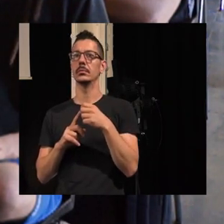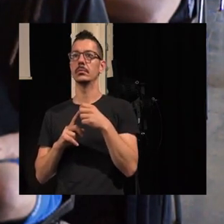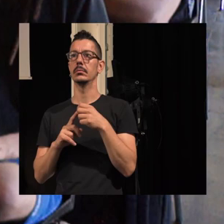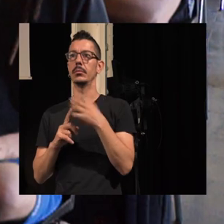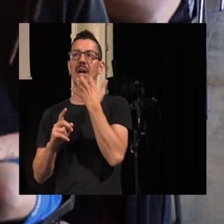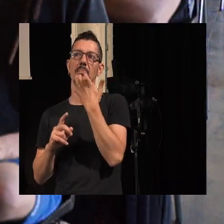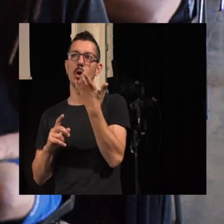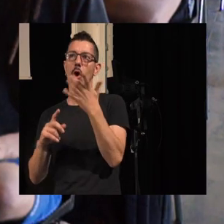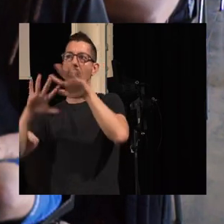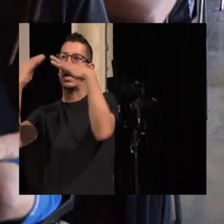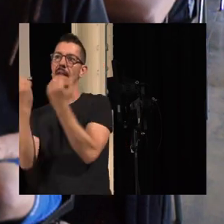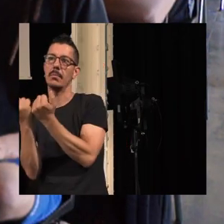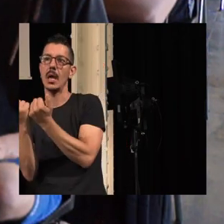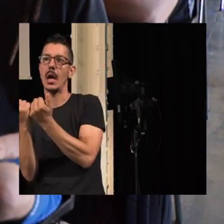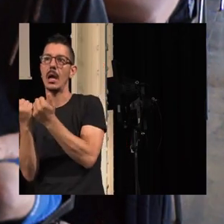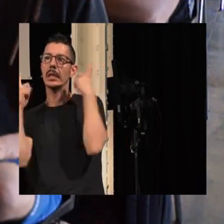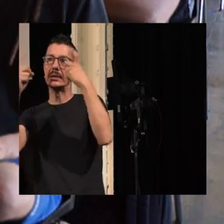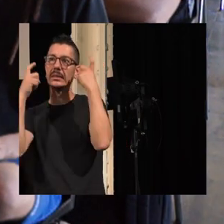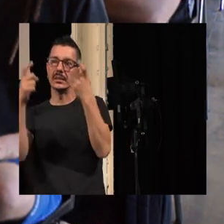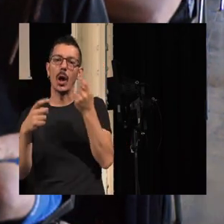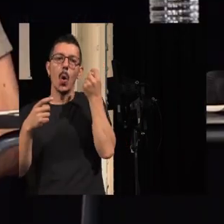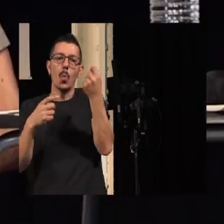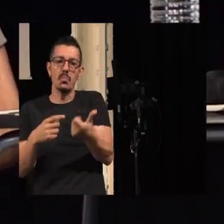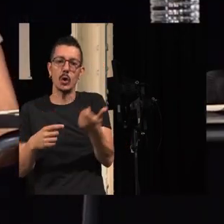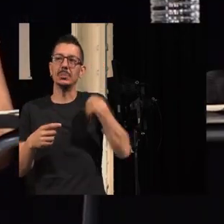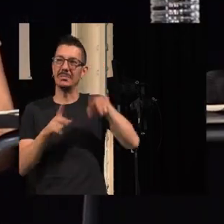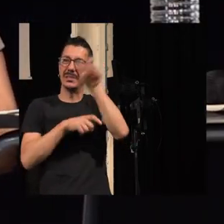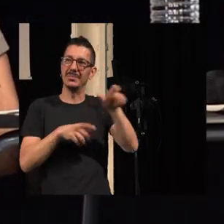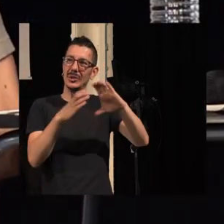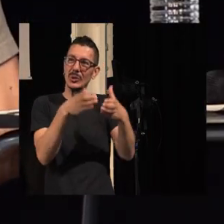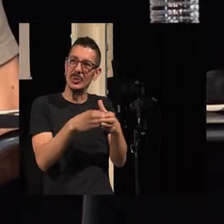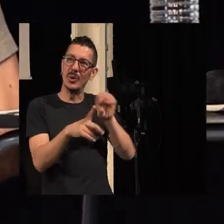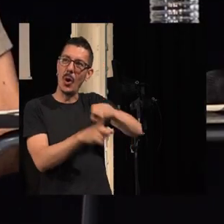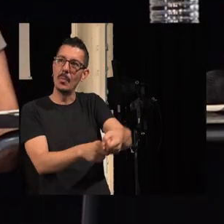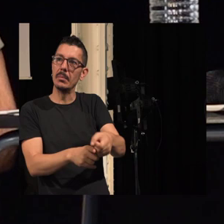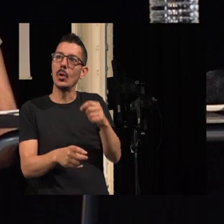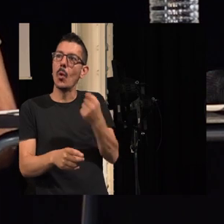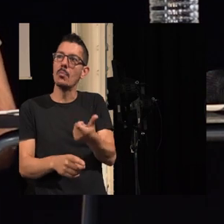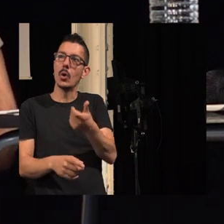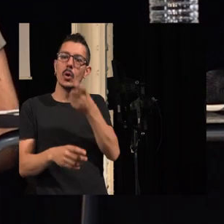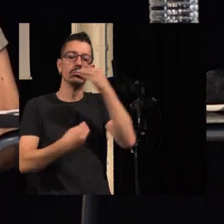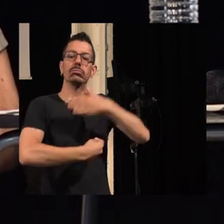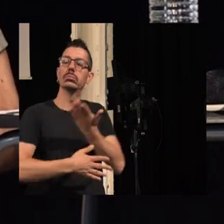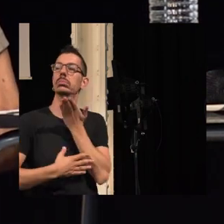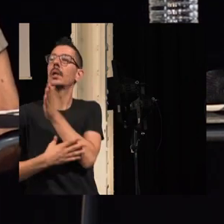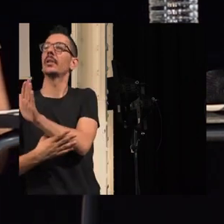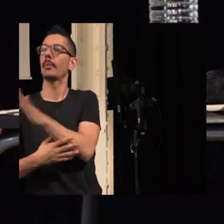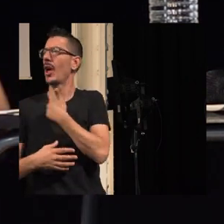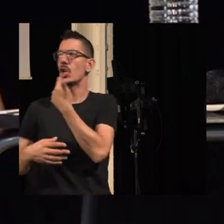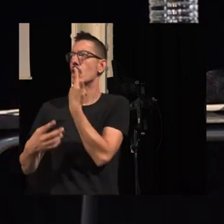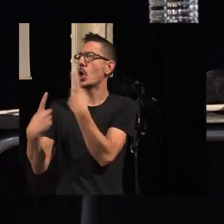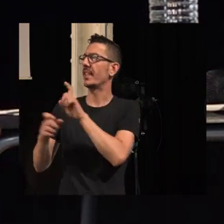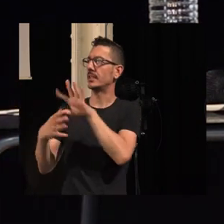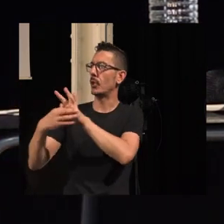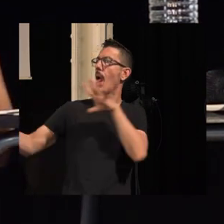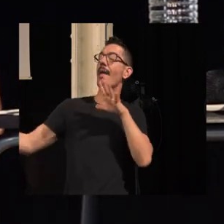sea en otros medios sociales. No lo puedo entender, claro, desde un punto de vista de la política.